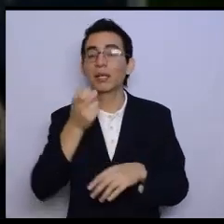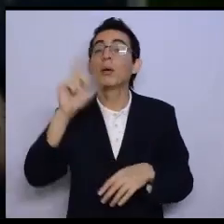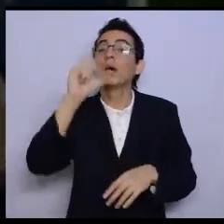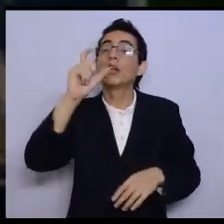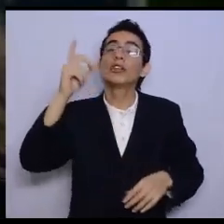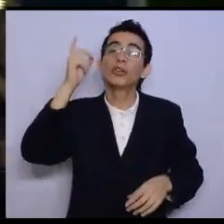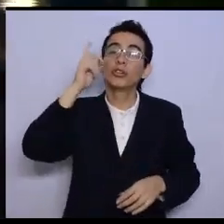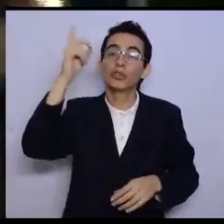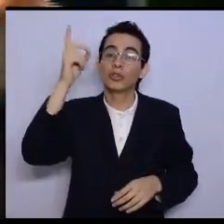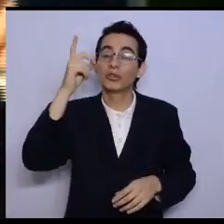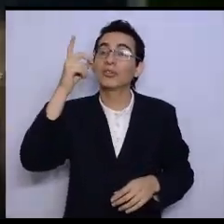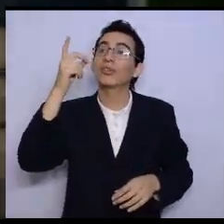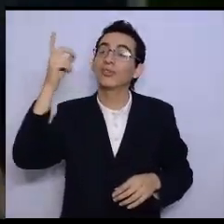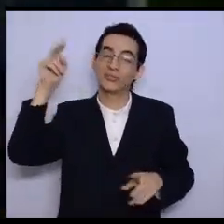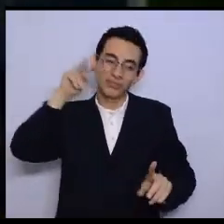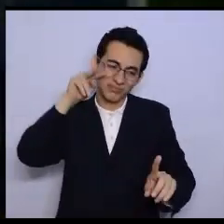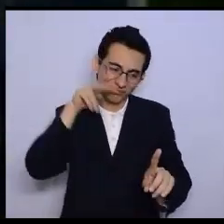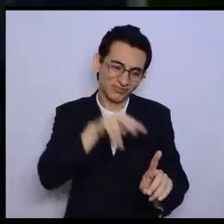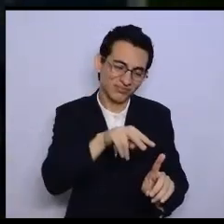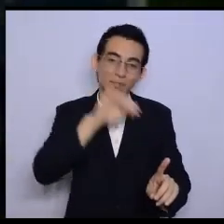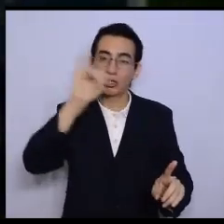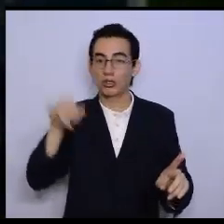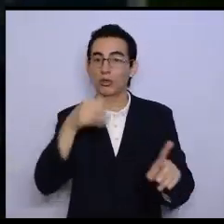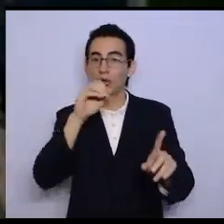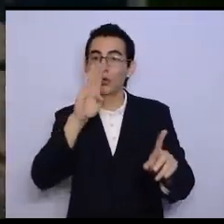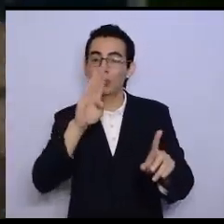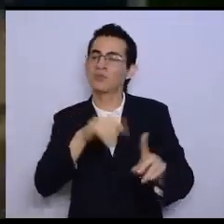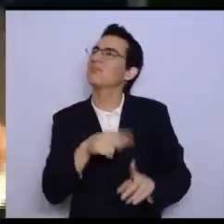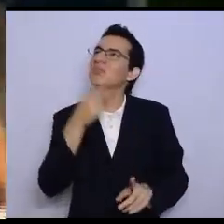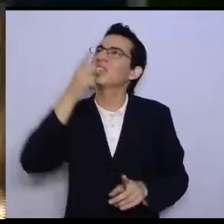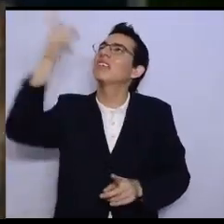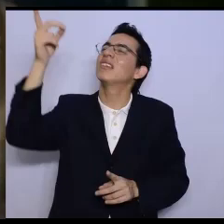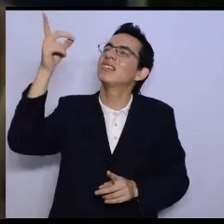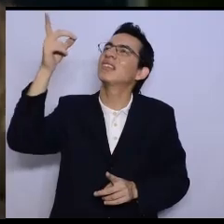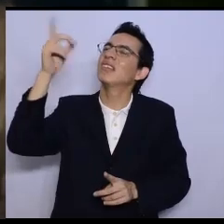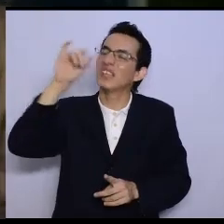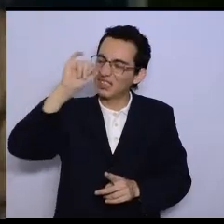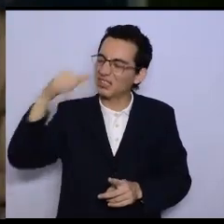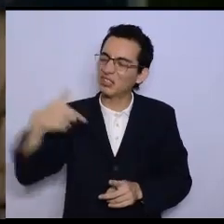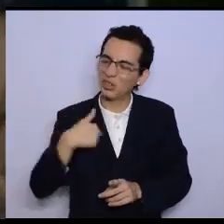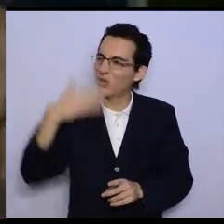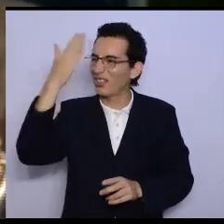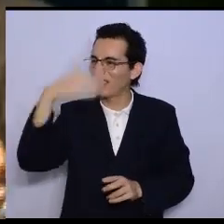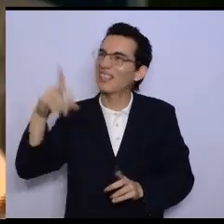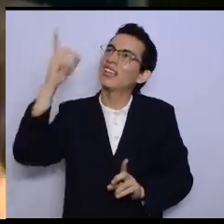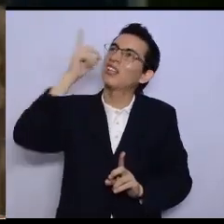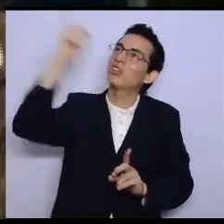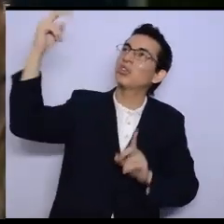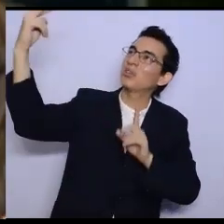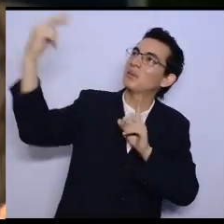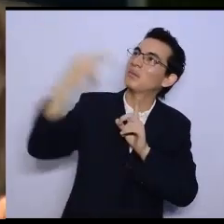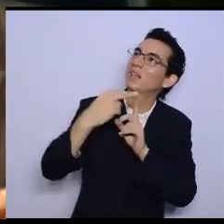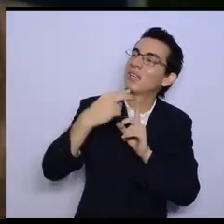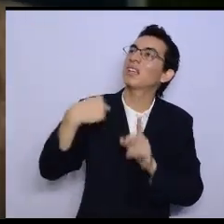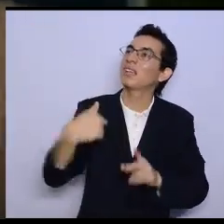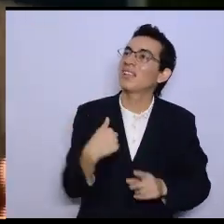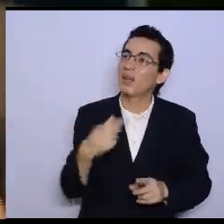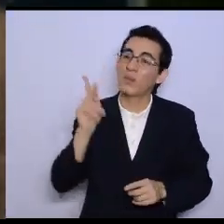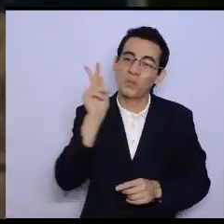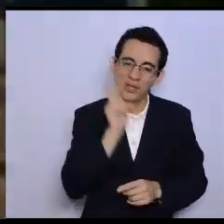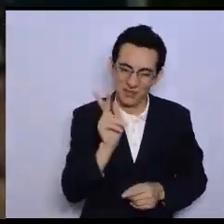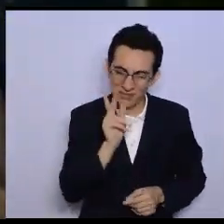probar, o sea, me va a meter en el crisol, él está tomando la figura del oro material metido en el horno